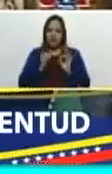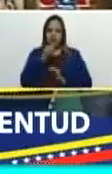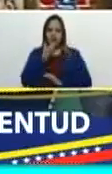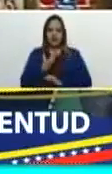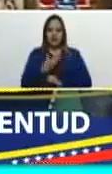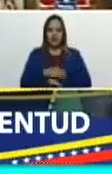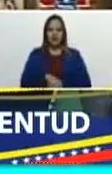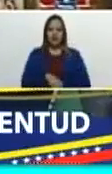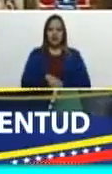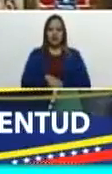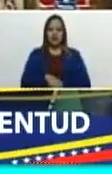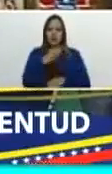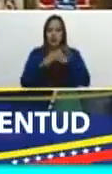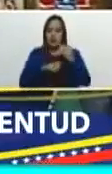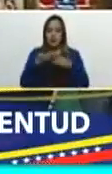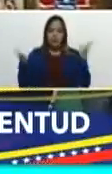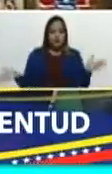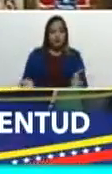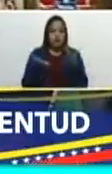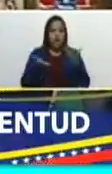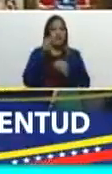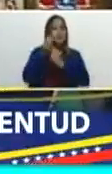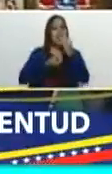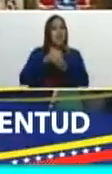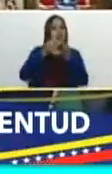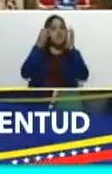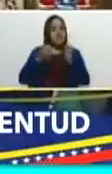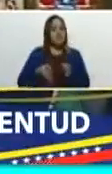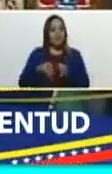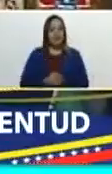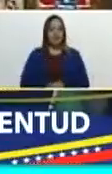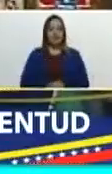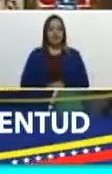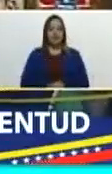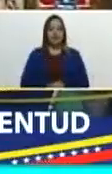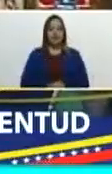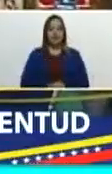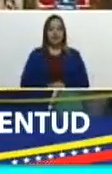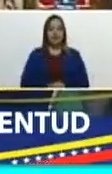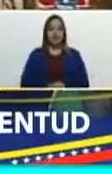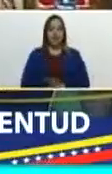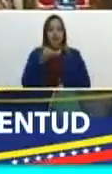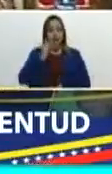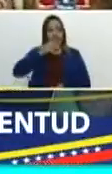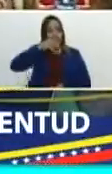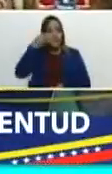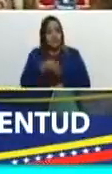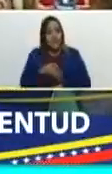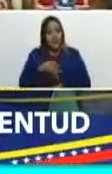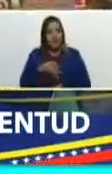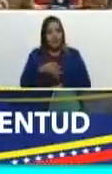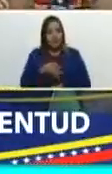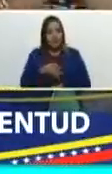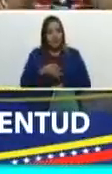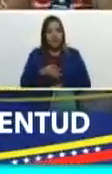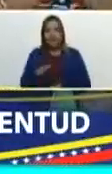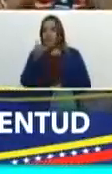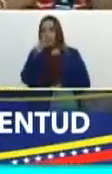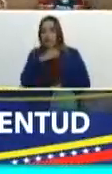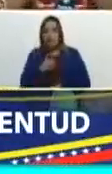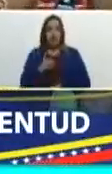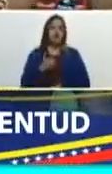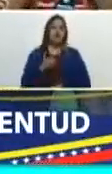lo que vayamos a lanzar se cumpla de verdad, sea de verdad, verdad, que no haya anuncios que